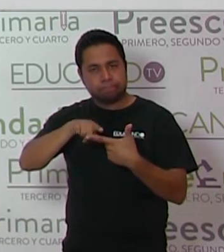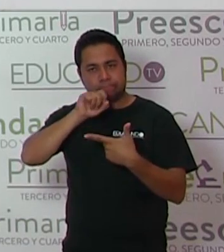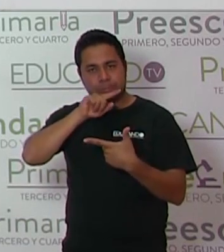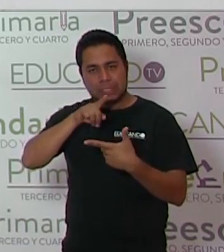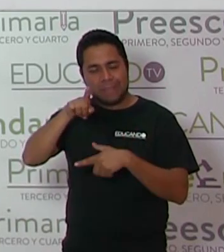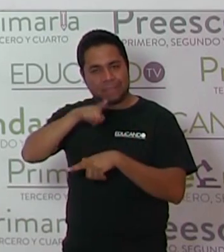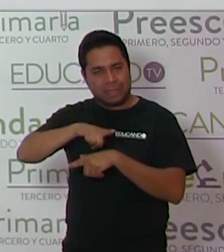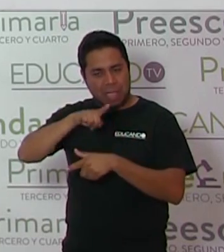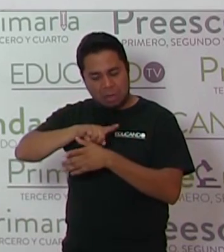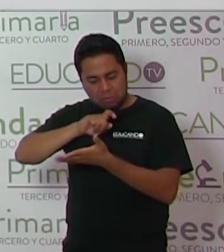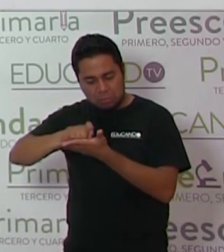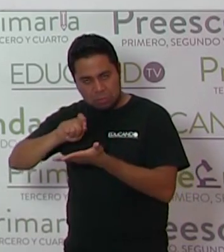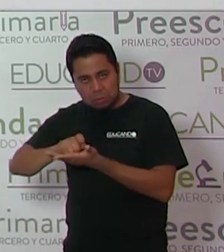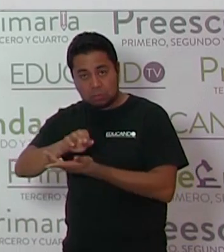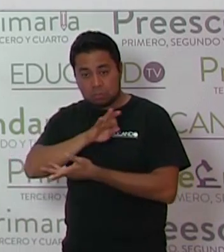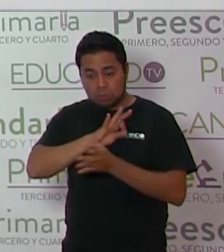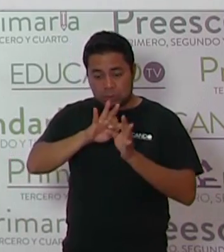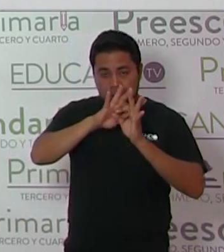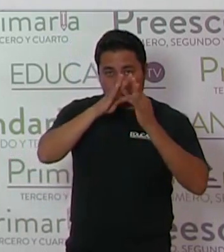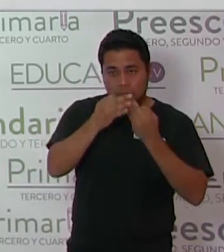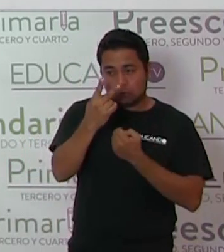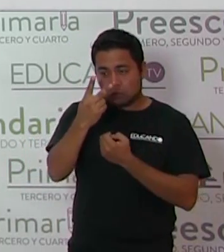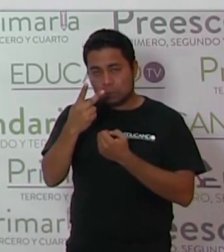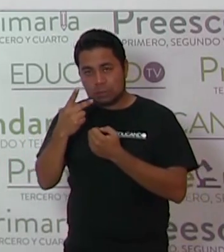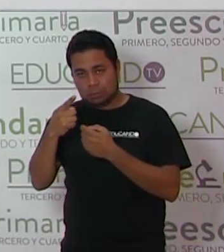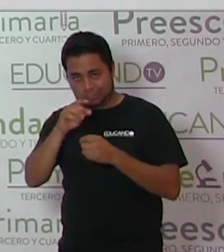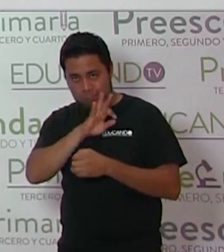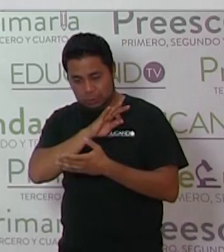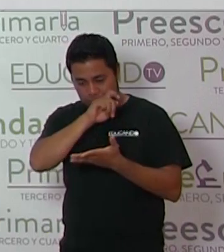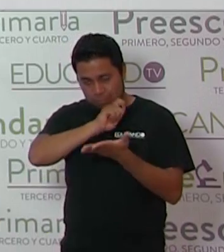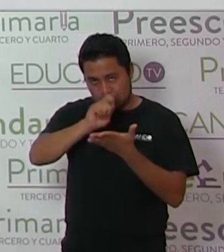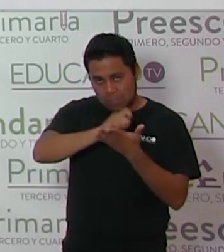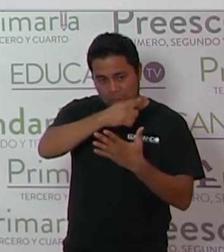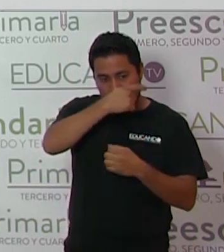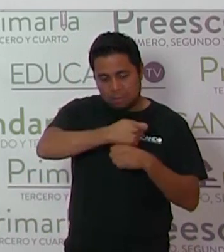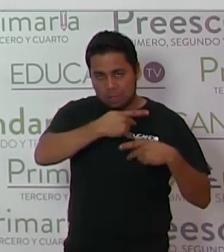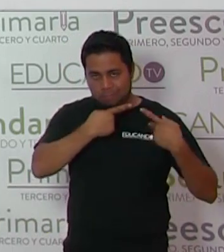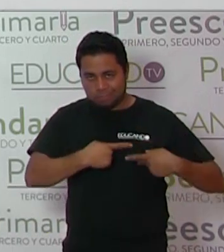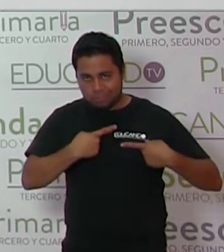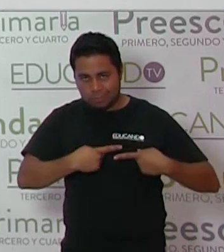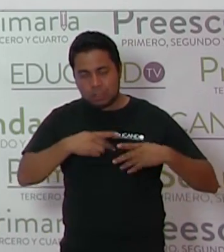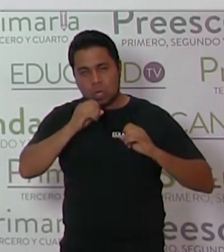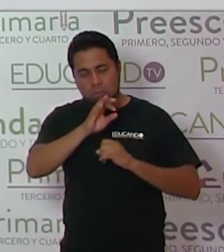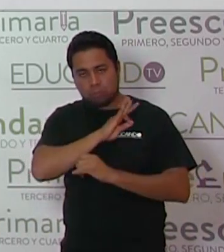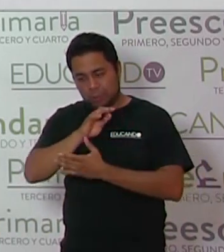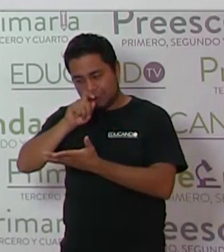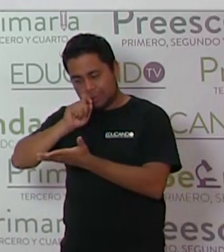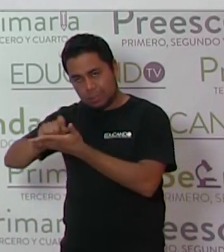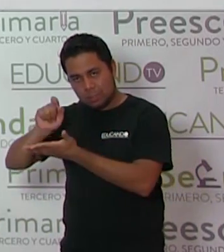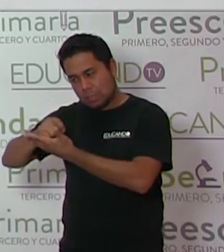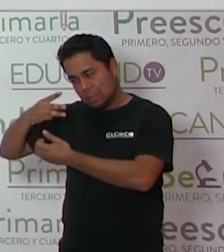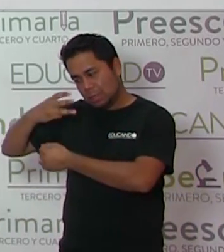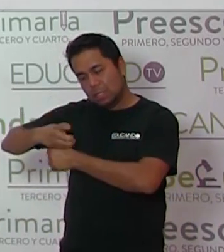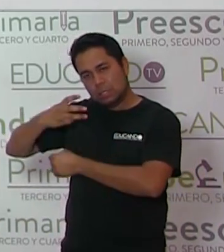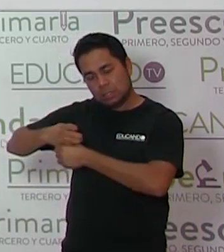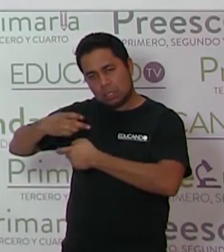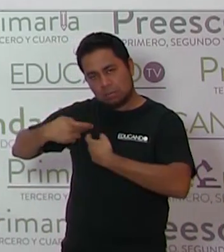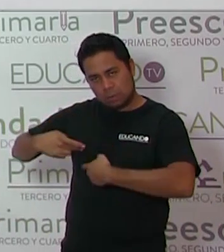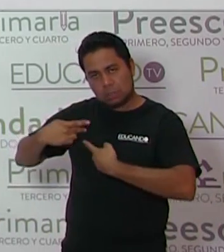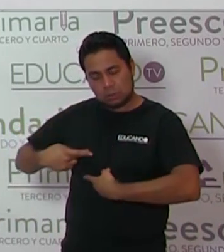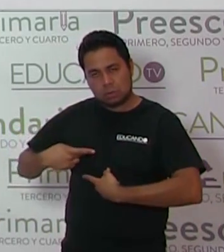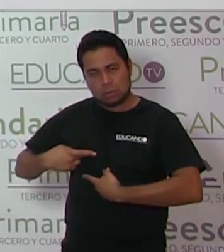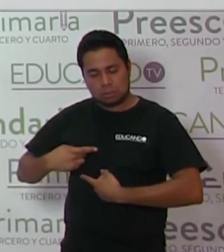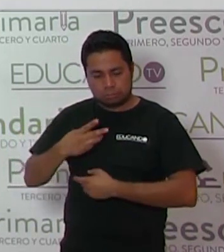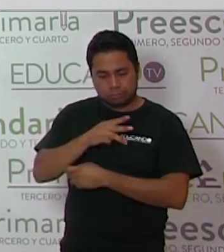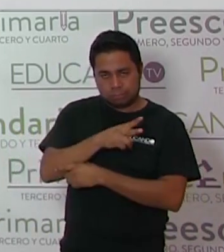se pueden escribir de dos maneras. Se pueden escribir en primera persona o se pueden escribir en tercera